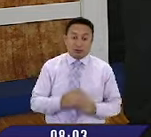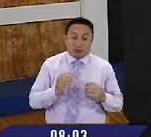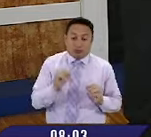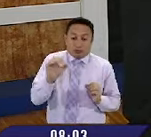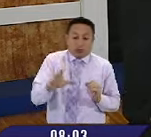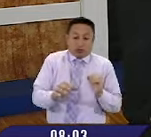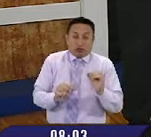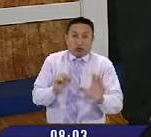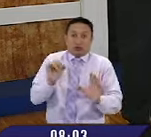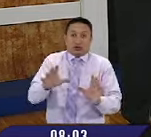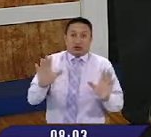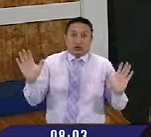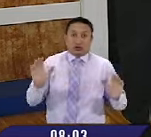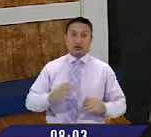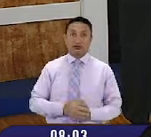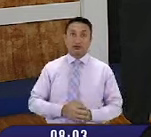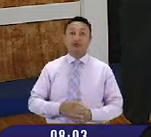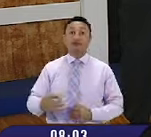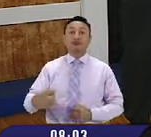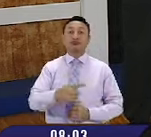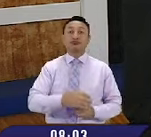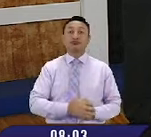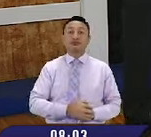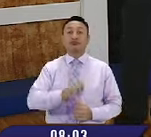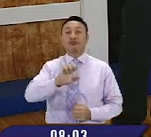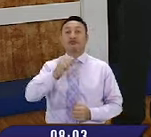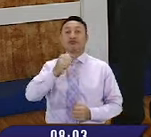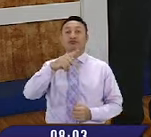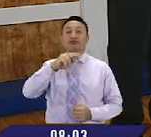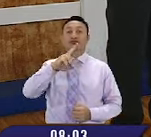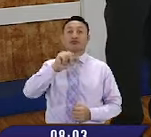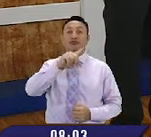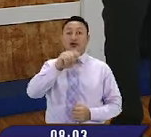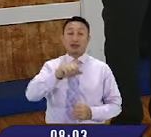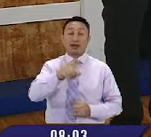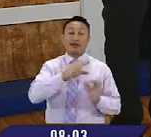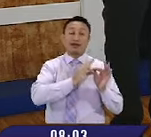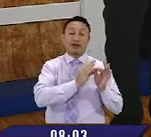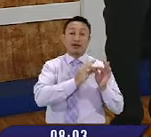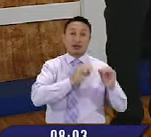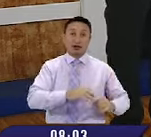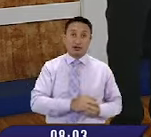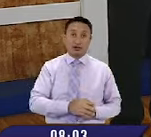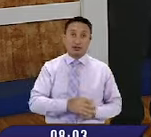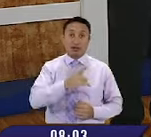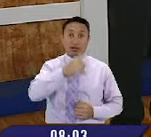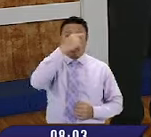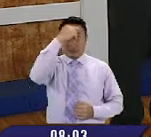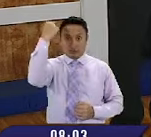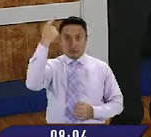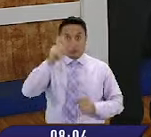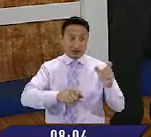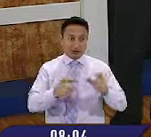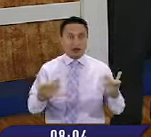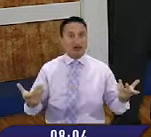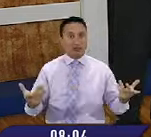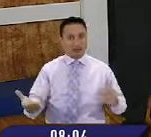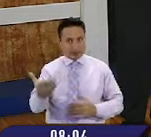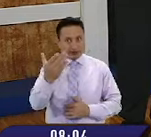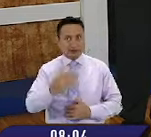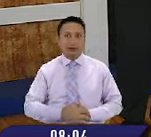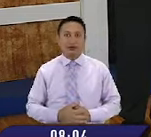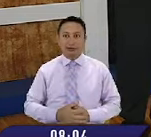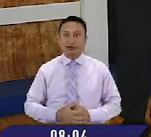que se lleven sus pertenencias. Esto ocurrió en el sector de Esperanza, en Calderón. O sea, hasta acá con los pillos, ¿ah? ¿Eh? ¡Qué bárbaro!